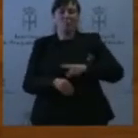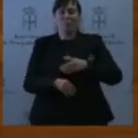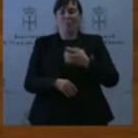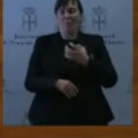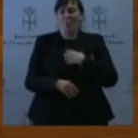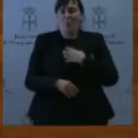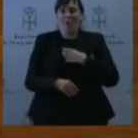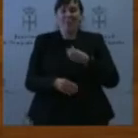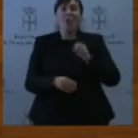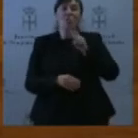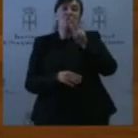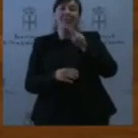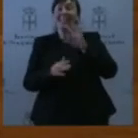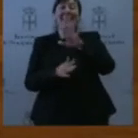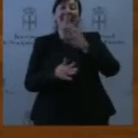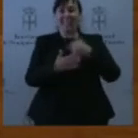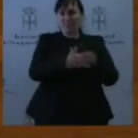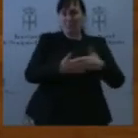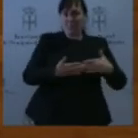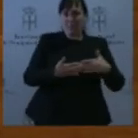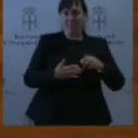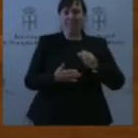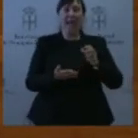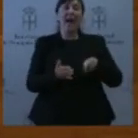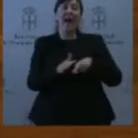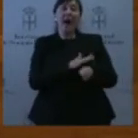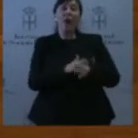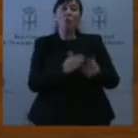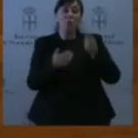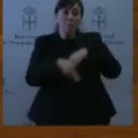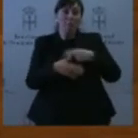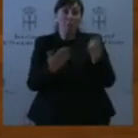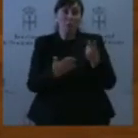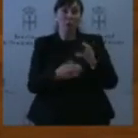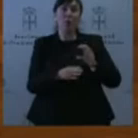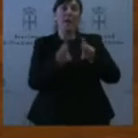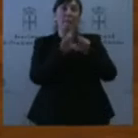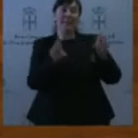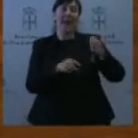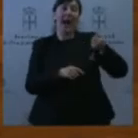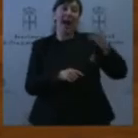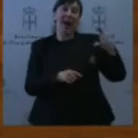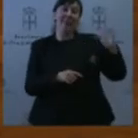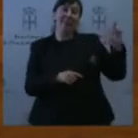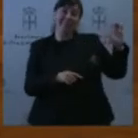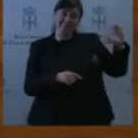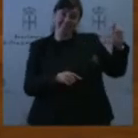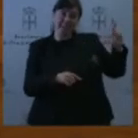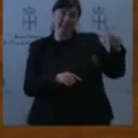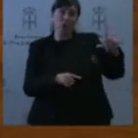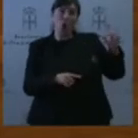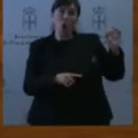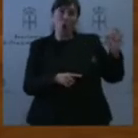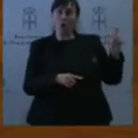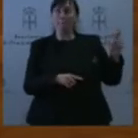se van a conceder a ArcelorMittal sirvan para financiar el despido de 1.000 trabajadores y trabajadoras, o que ahora vayamos